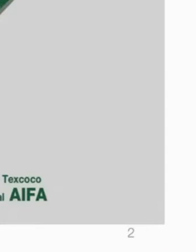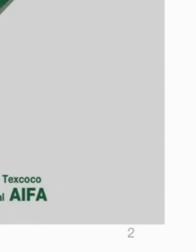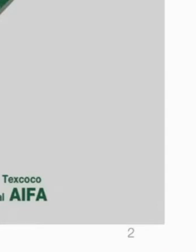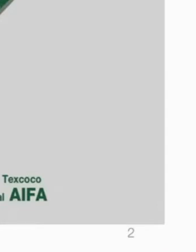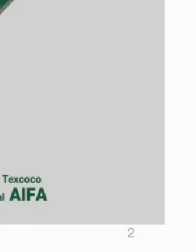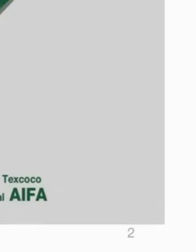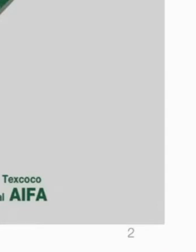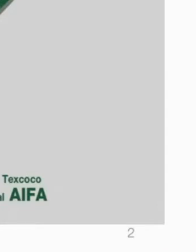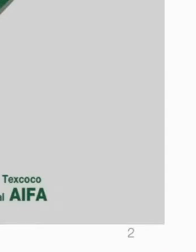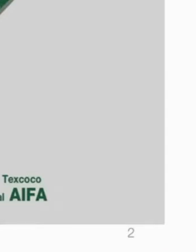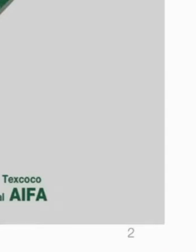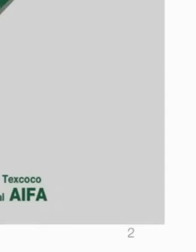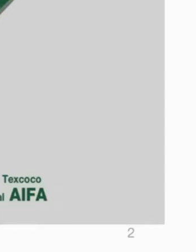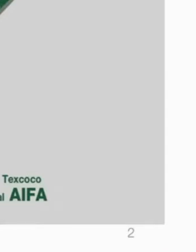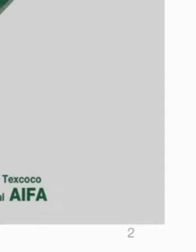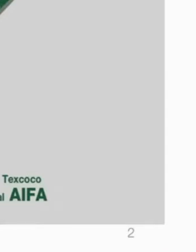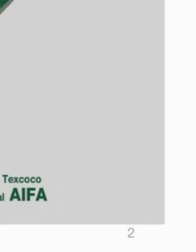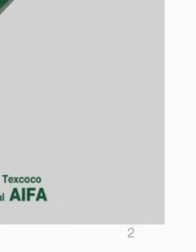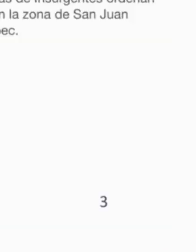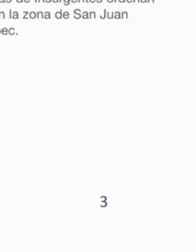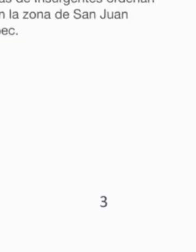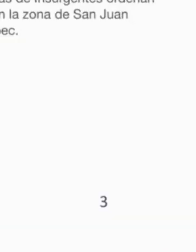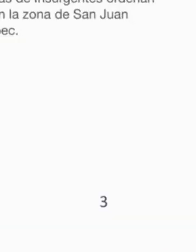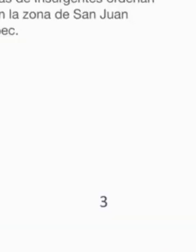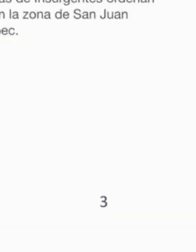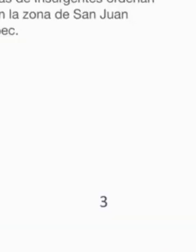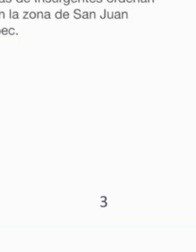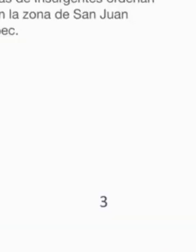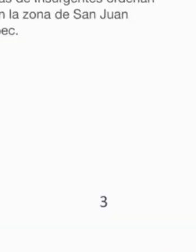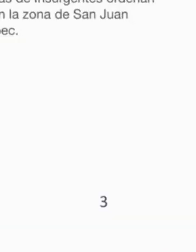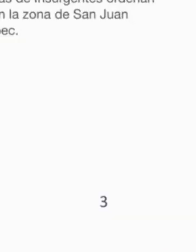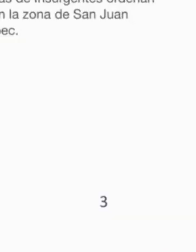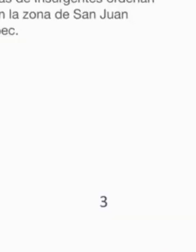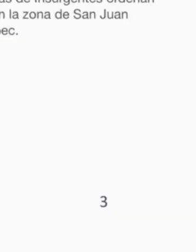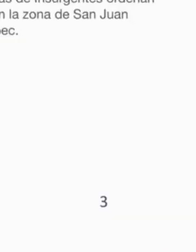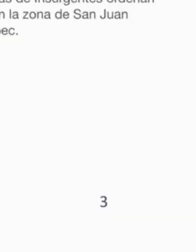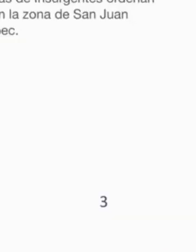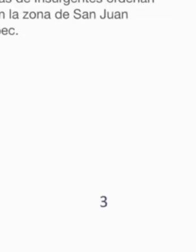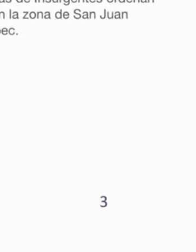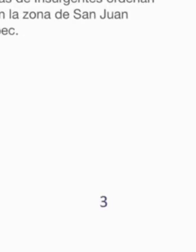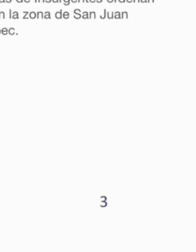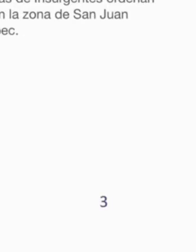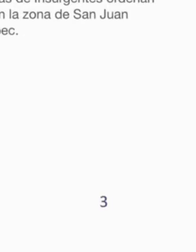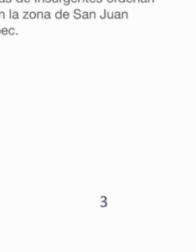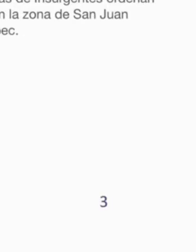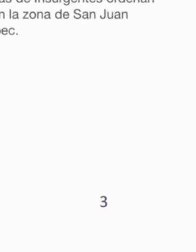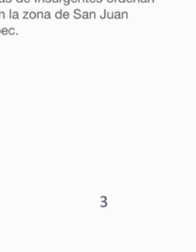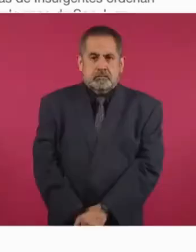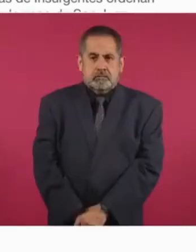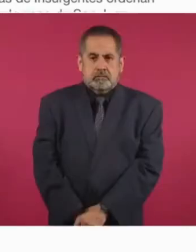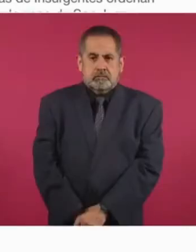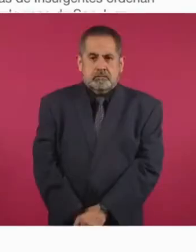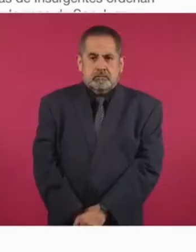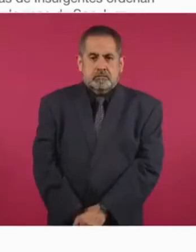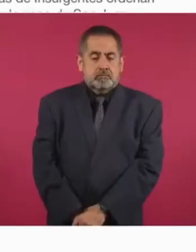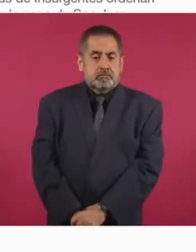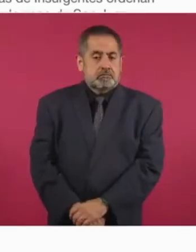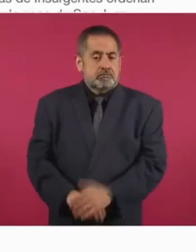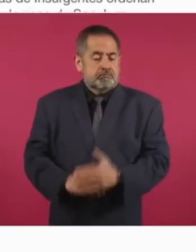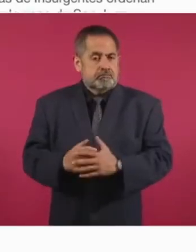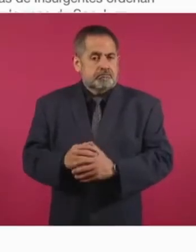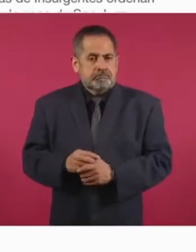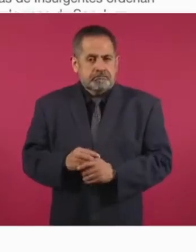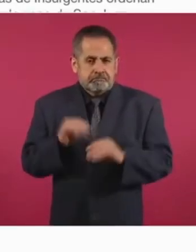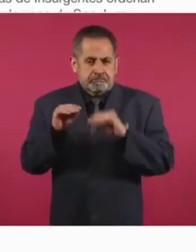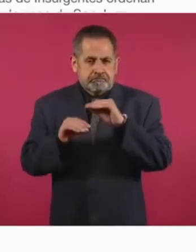la siguiente nos vamos a lo que es el macrolibramiento mexiquense. Aquí lo dividiría en dos partes. Una son unas